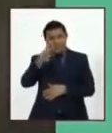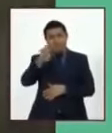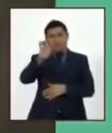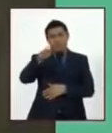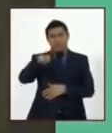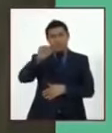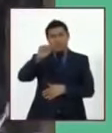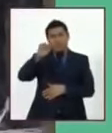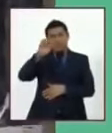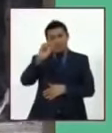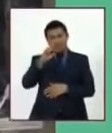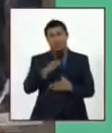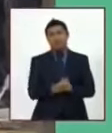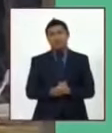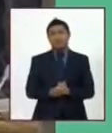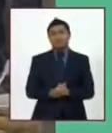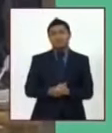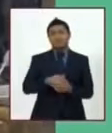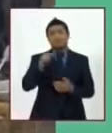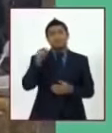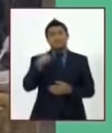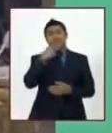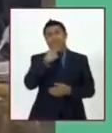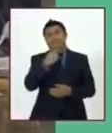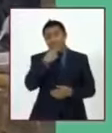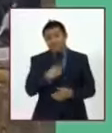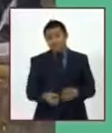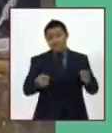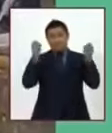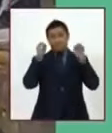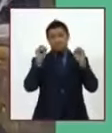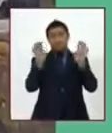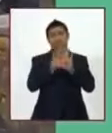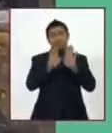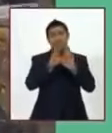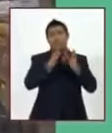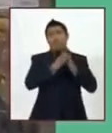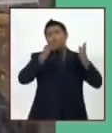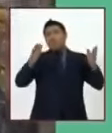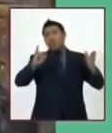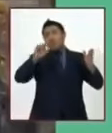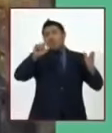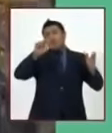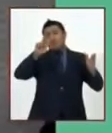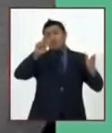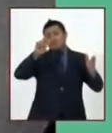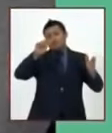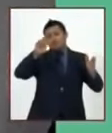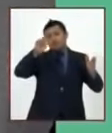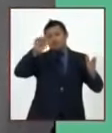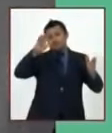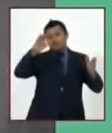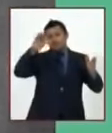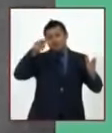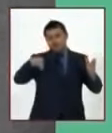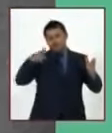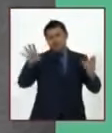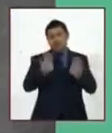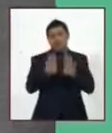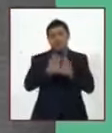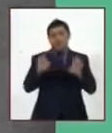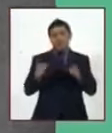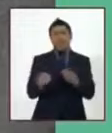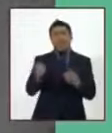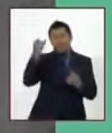Descartes. La Ilustración, que es la que privilegia todo este gran periodo, circula ideas sobre una nueva manera